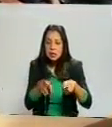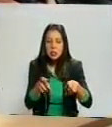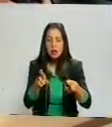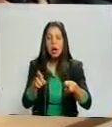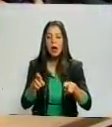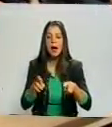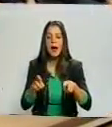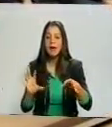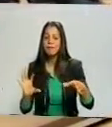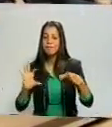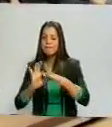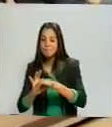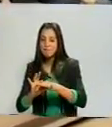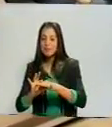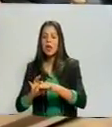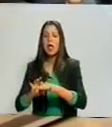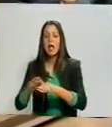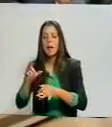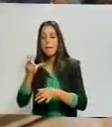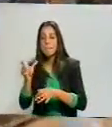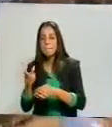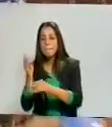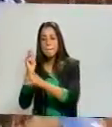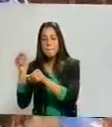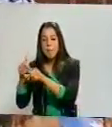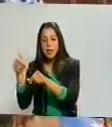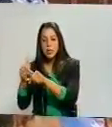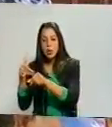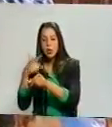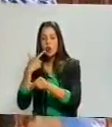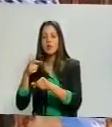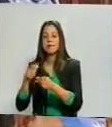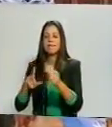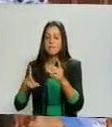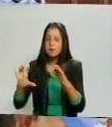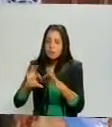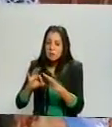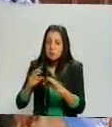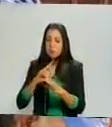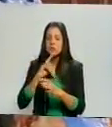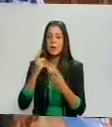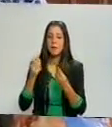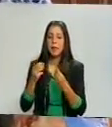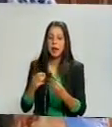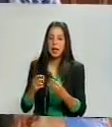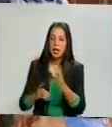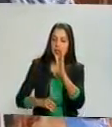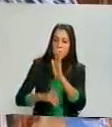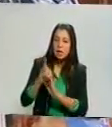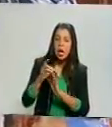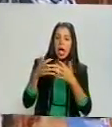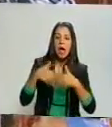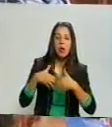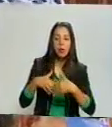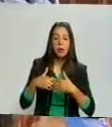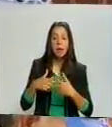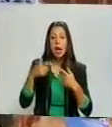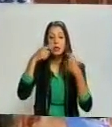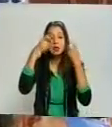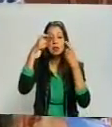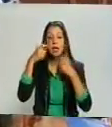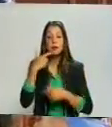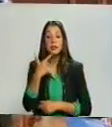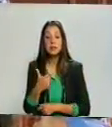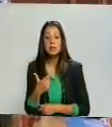la faja petrolífera de Orinoco precisamente para el desarrollo de la economía no petrolera. Dijo textualmente, todos